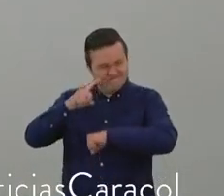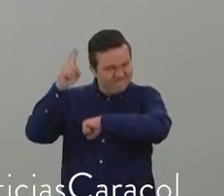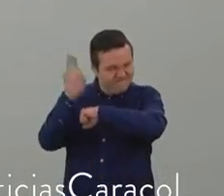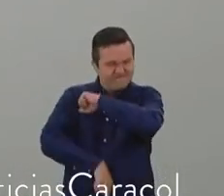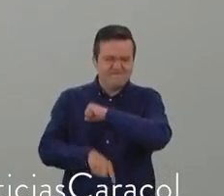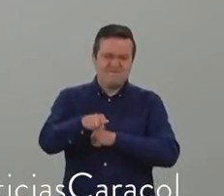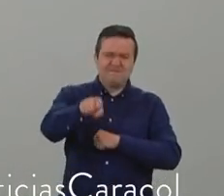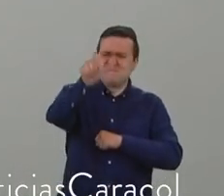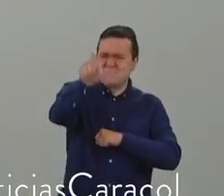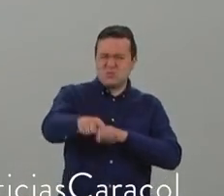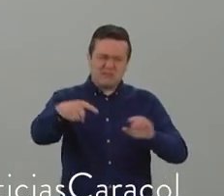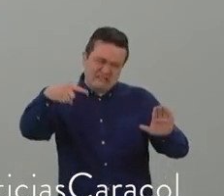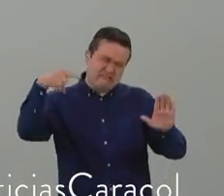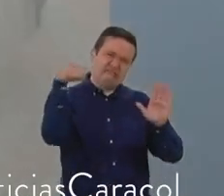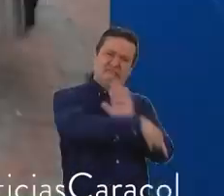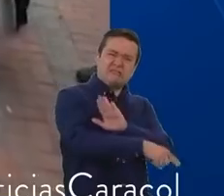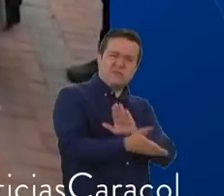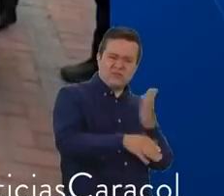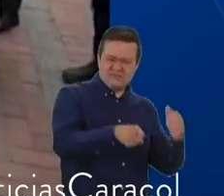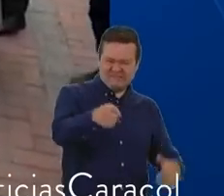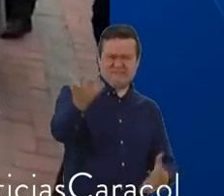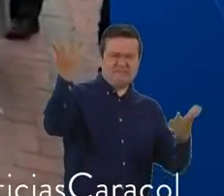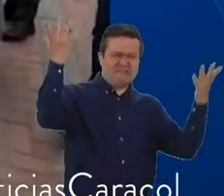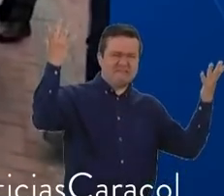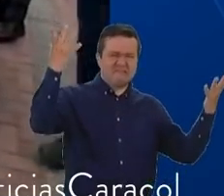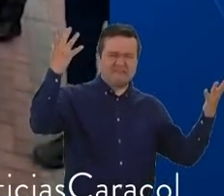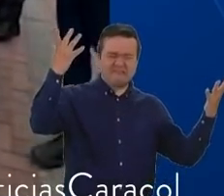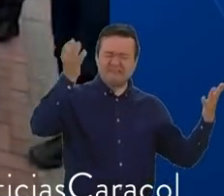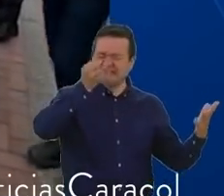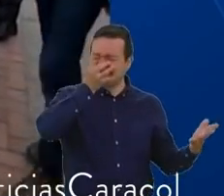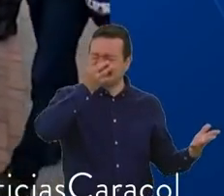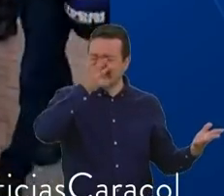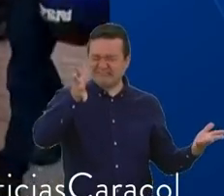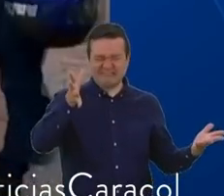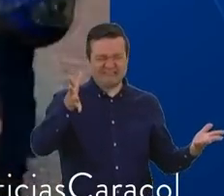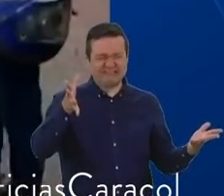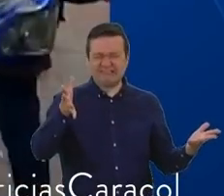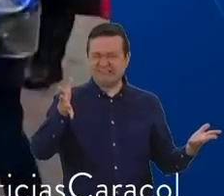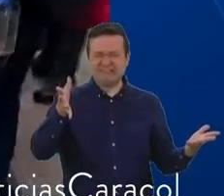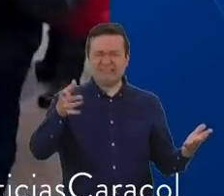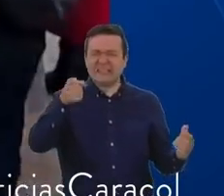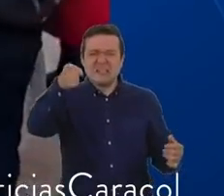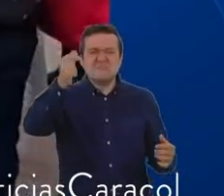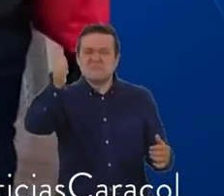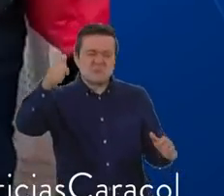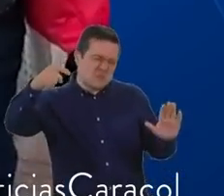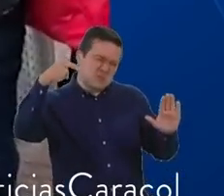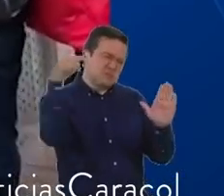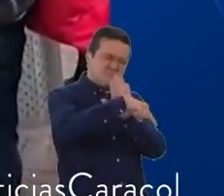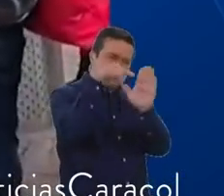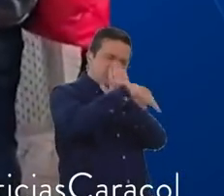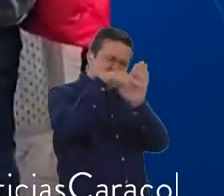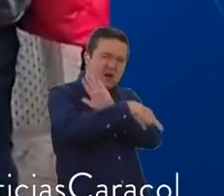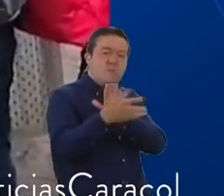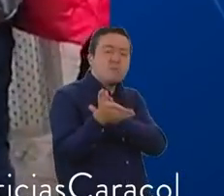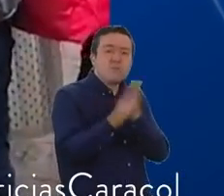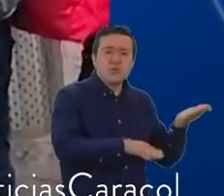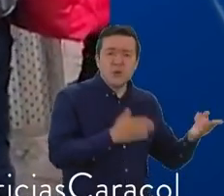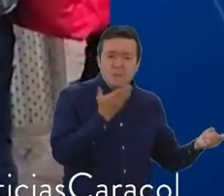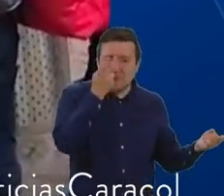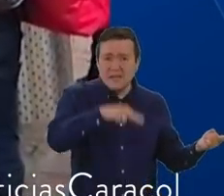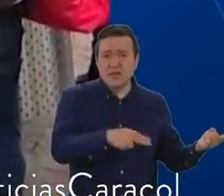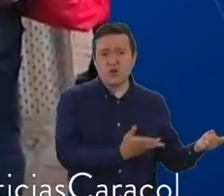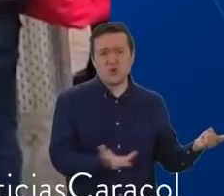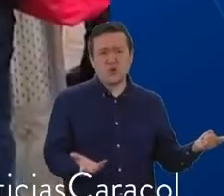asesino, miserable, que se comió la vida de mi hijo miserablemente, de un ser inocente.